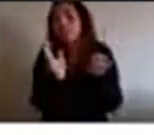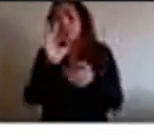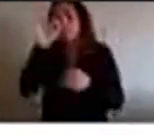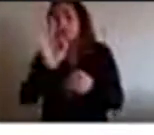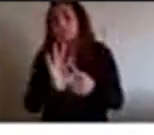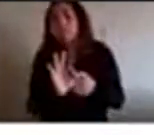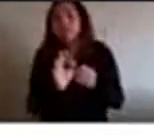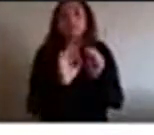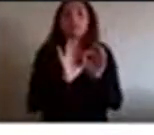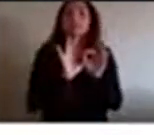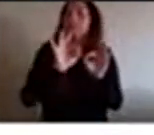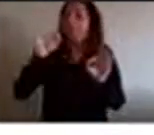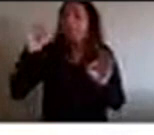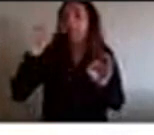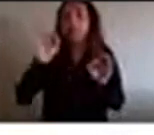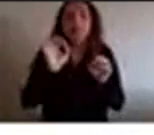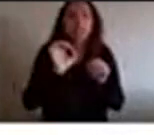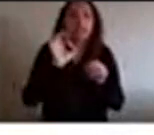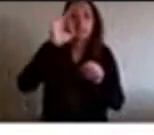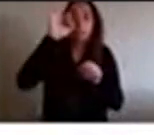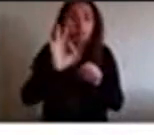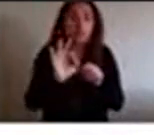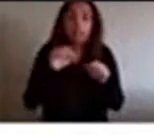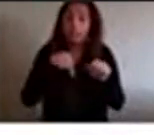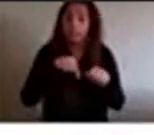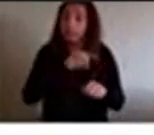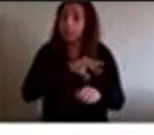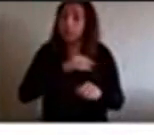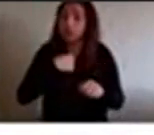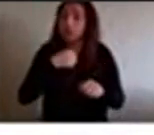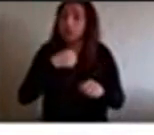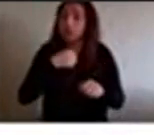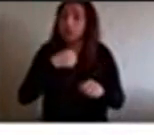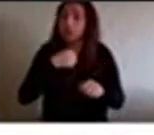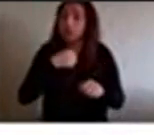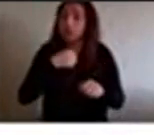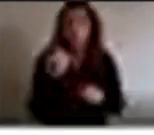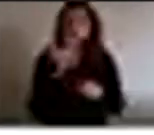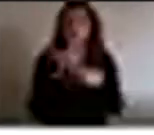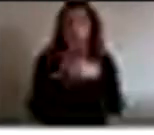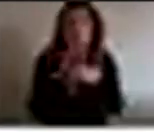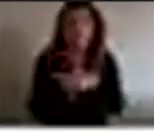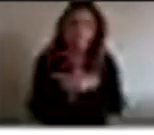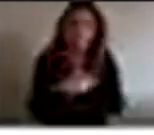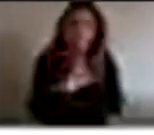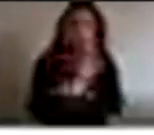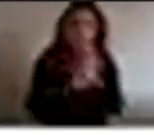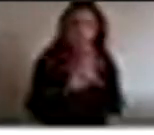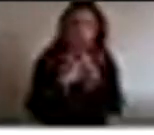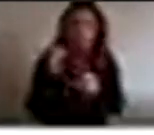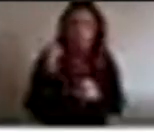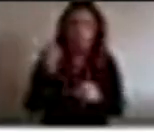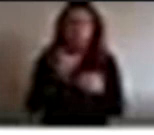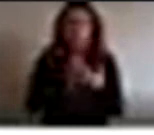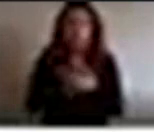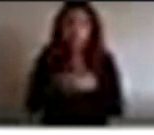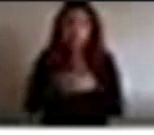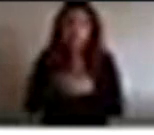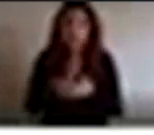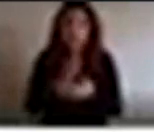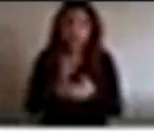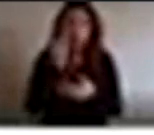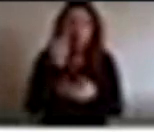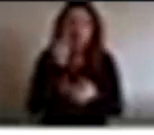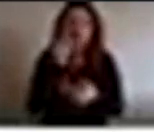voy a adelantar que en Chile, desde que la Ley de Inclusión Laboral de Personas con Discapacidad entró en vigencia en el mes de abril del